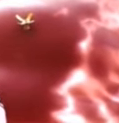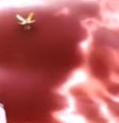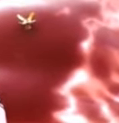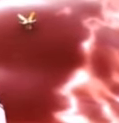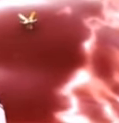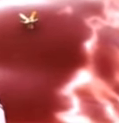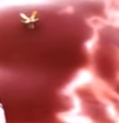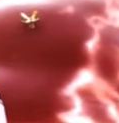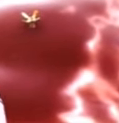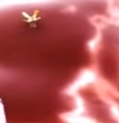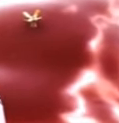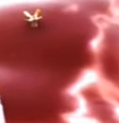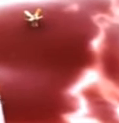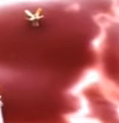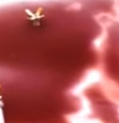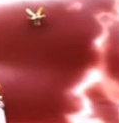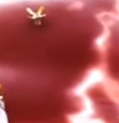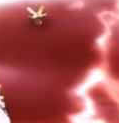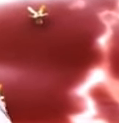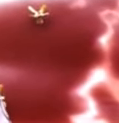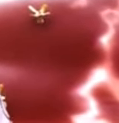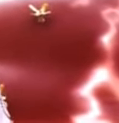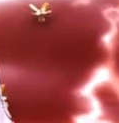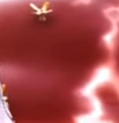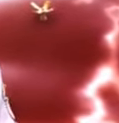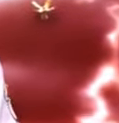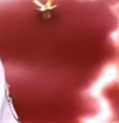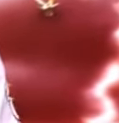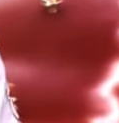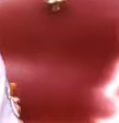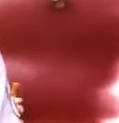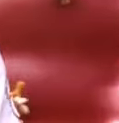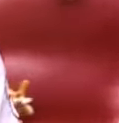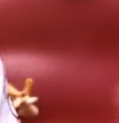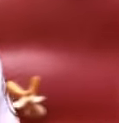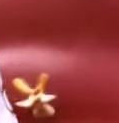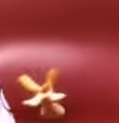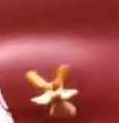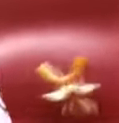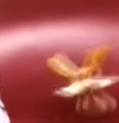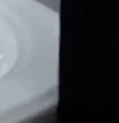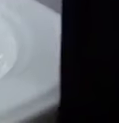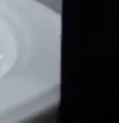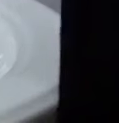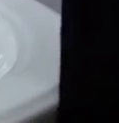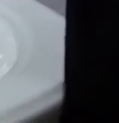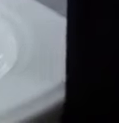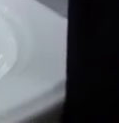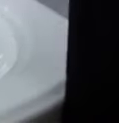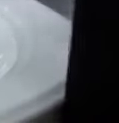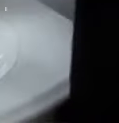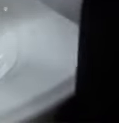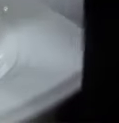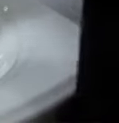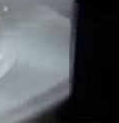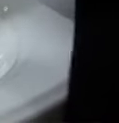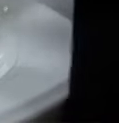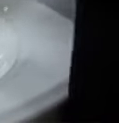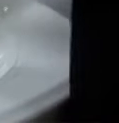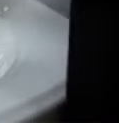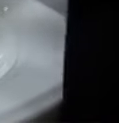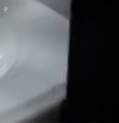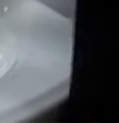prevención de contagio es el aspecto más importante para evitar casos en nuestra comunidad. Recuerden, lavarse las manos